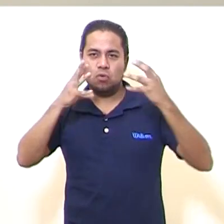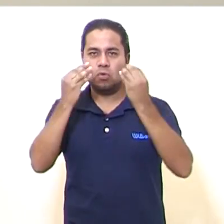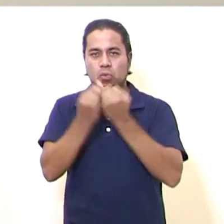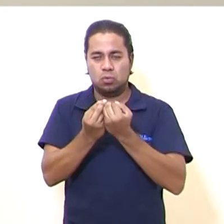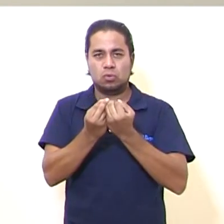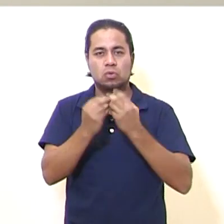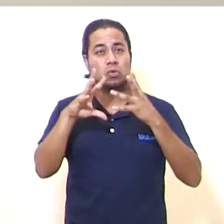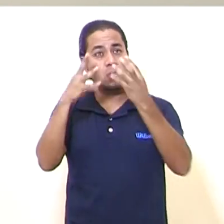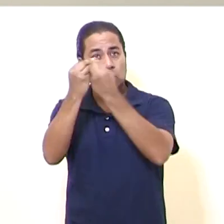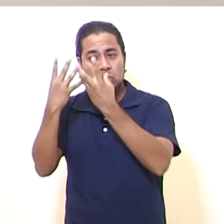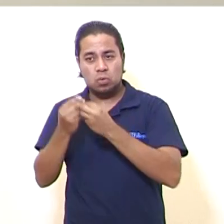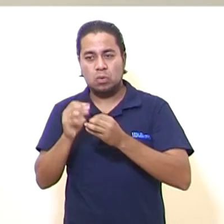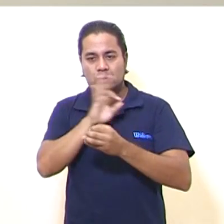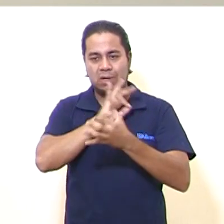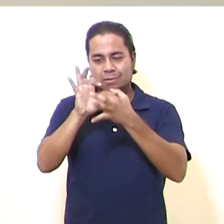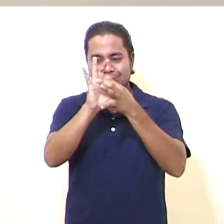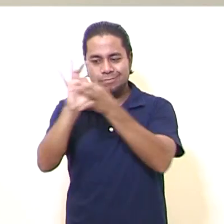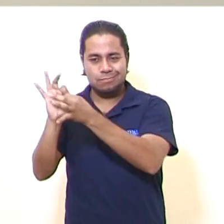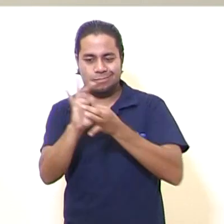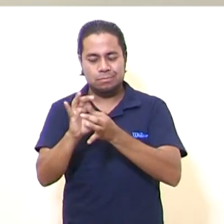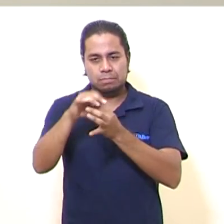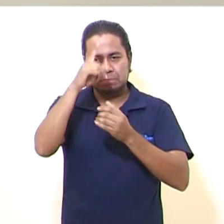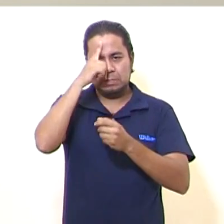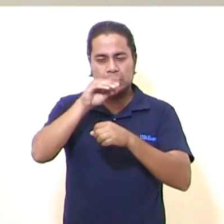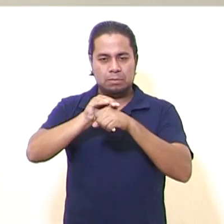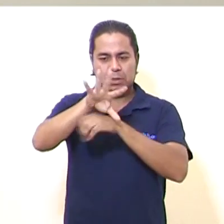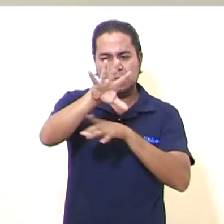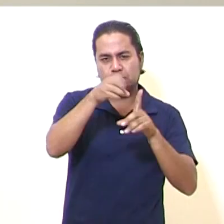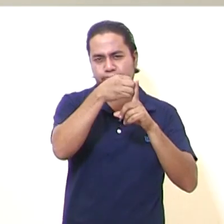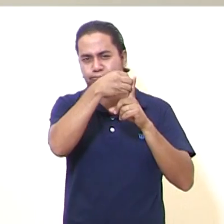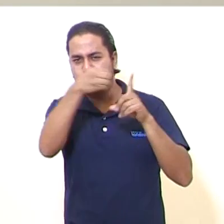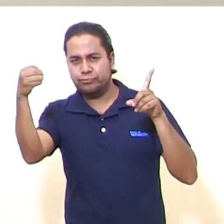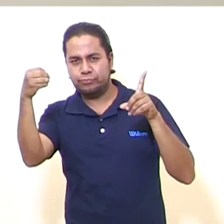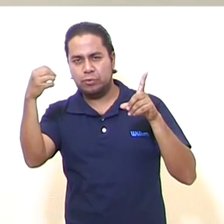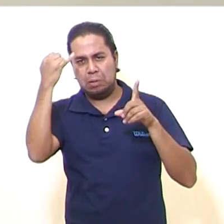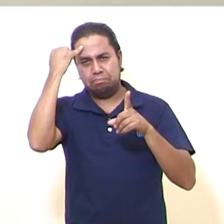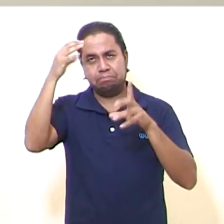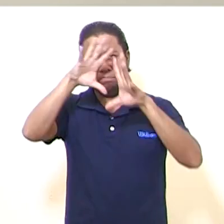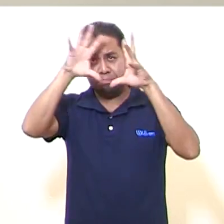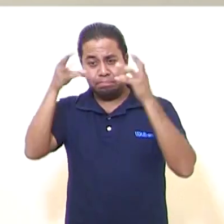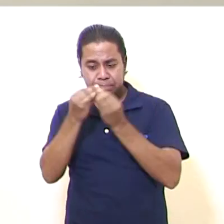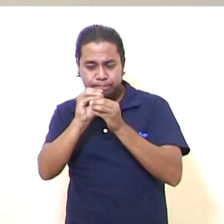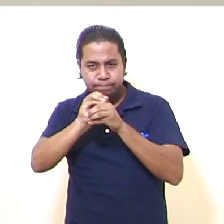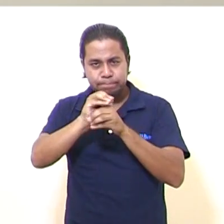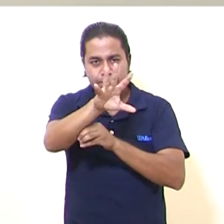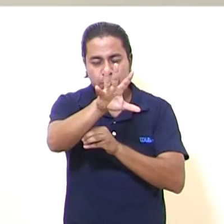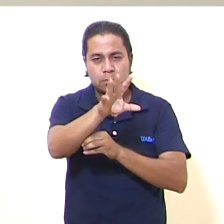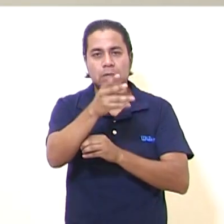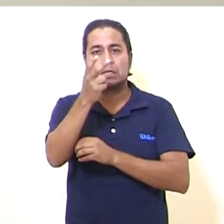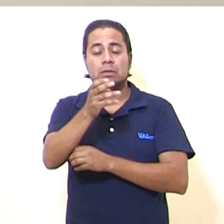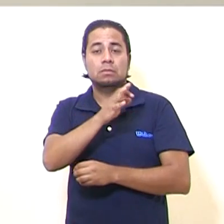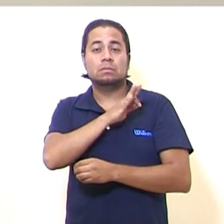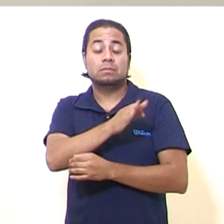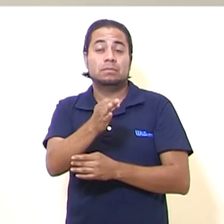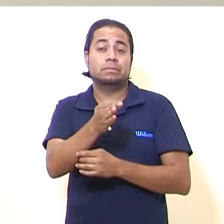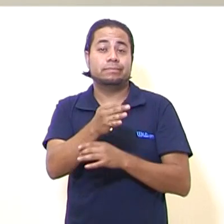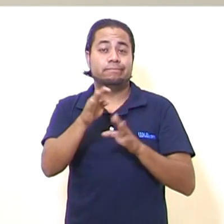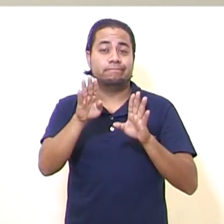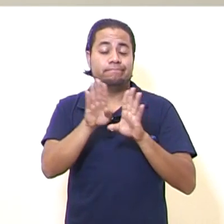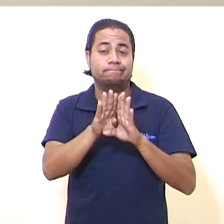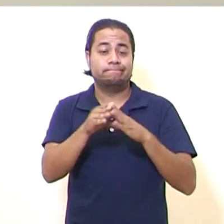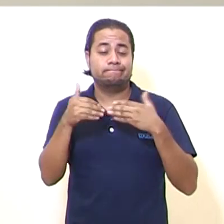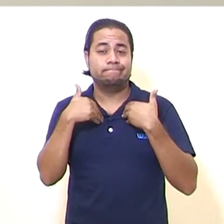ya podían unir para mandar un mensaje o una idea. Y así poder hacer que el mensaje o el